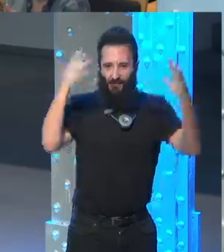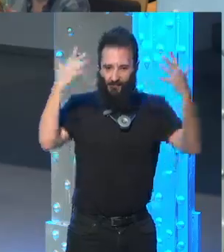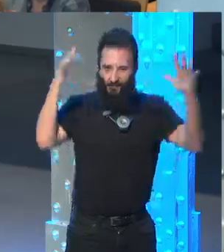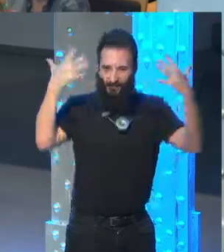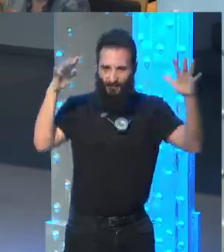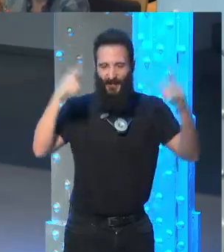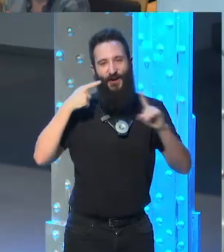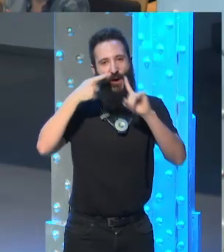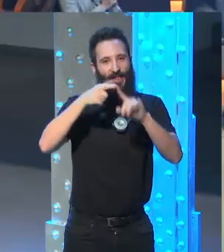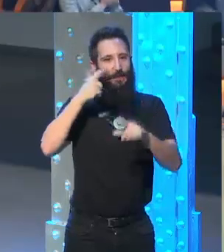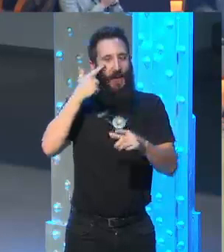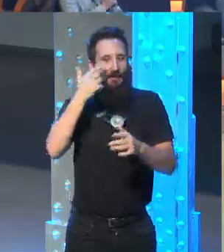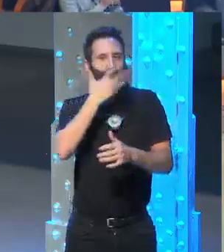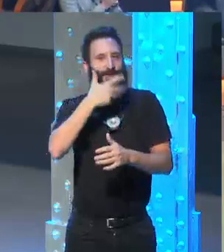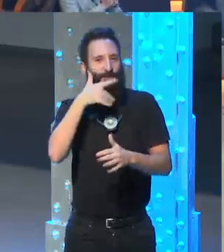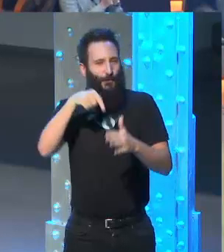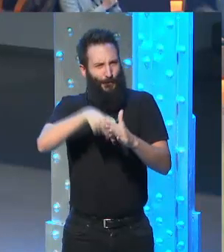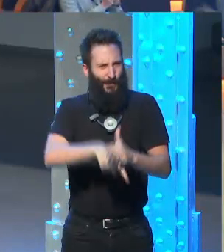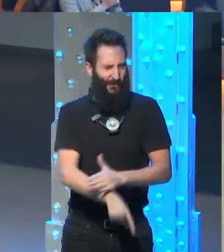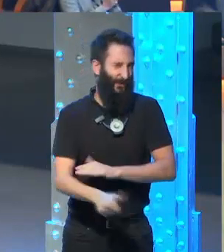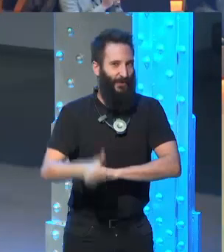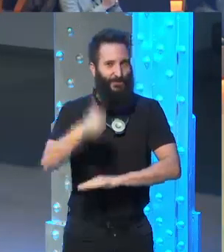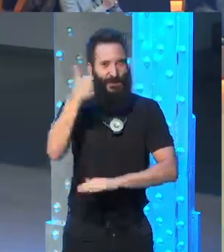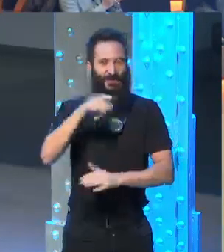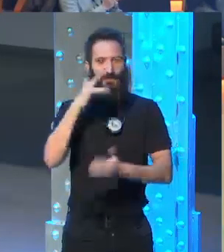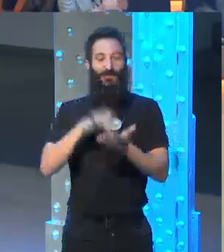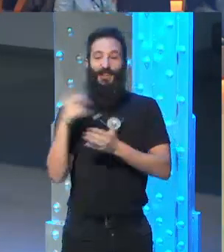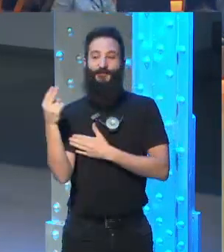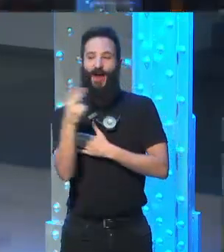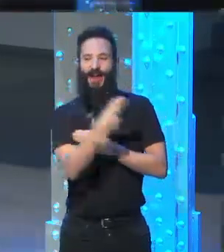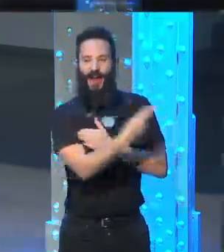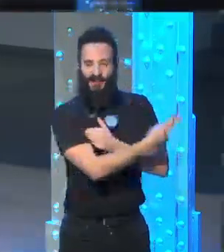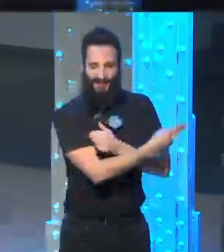a conocer un poco más a estas parejas.